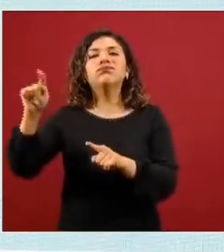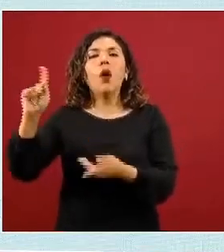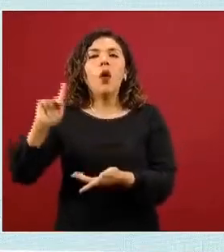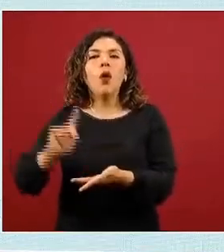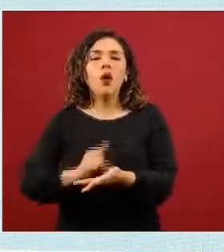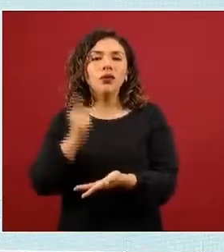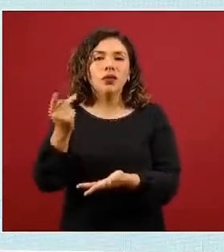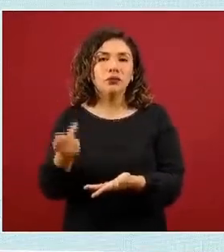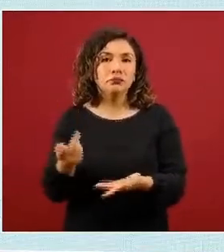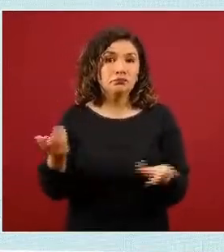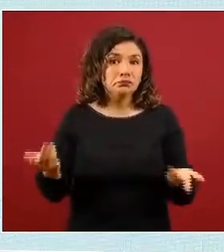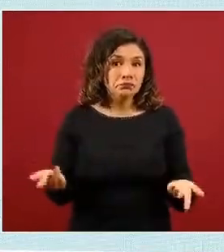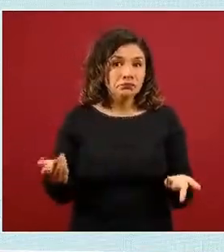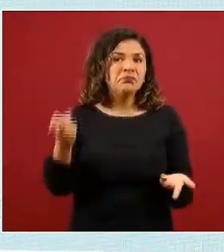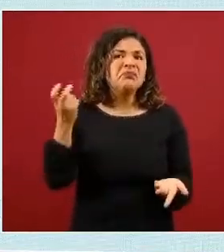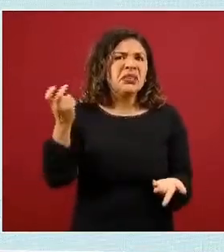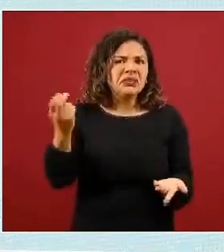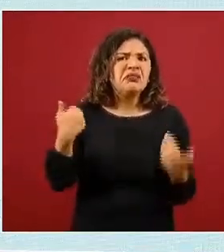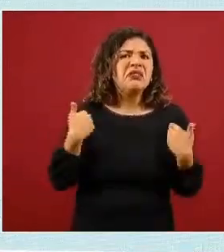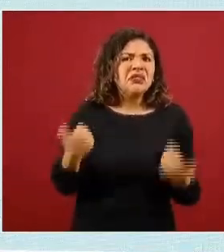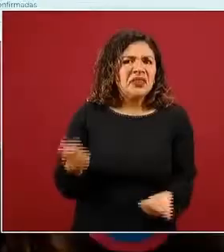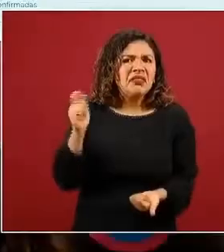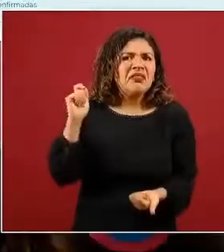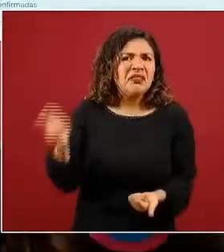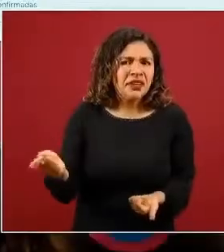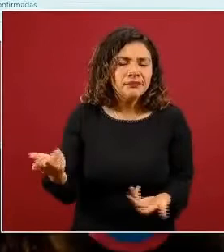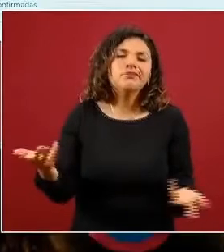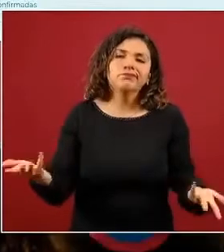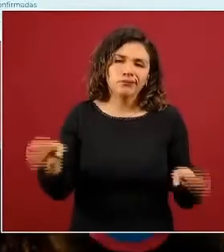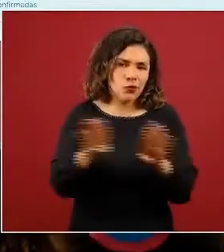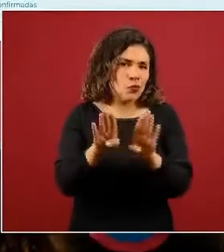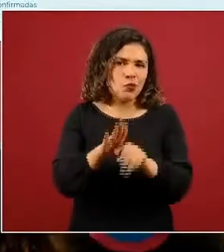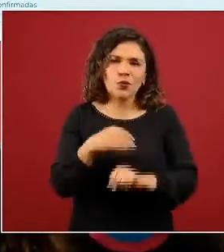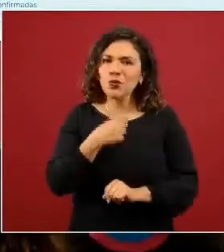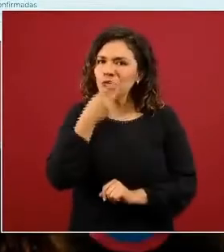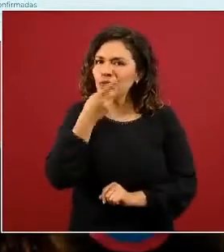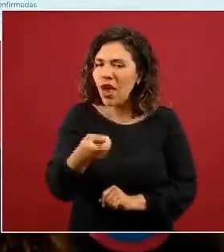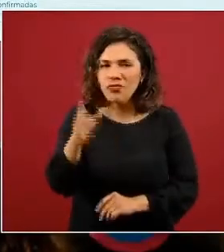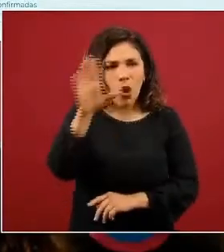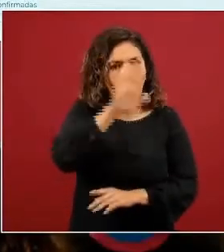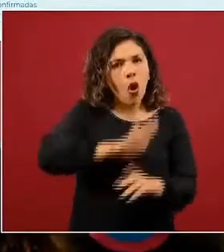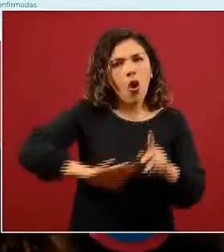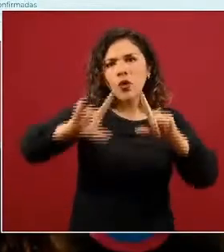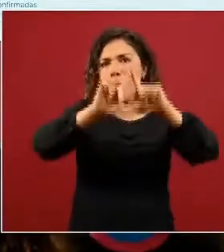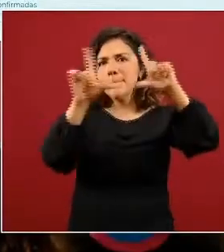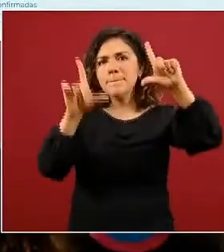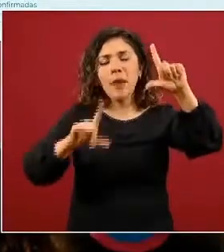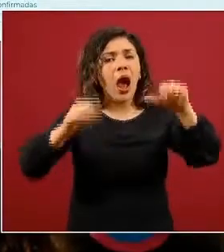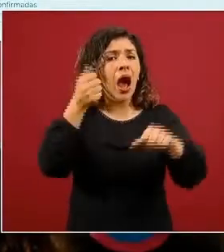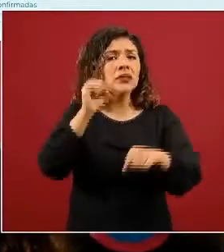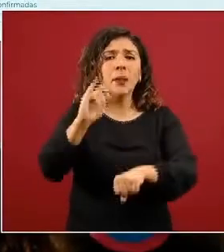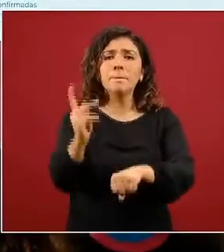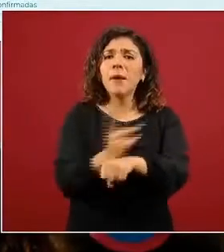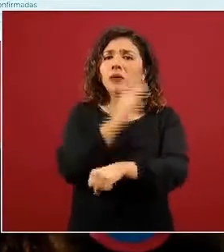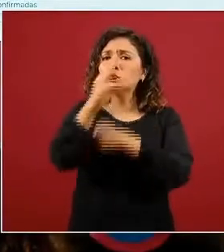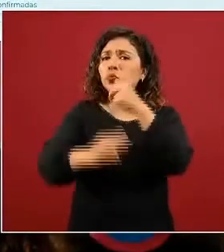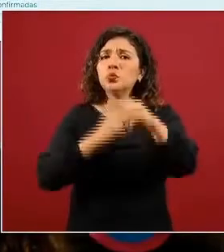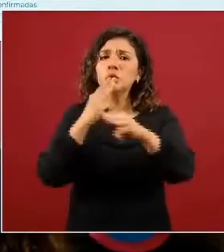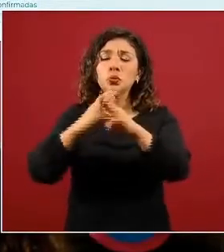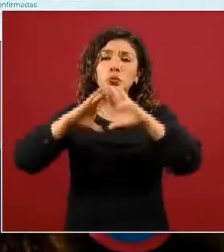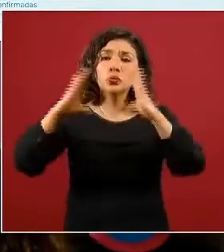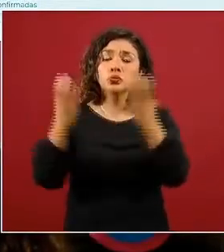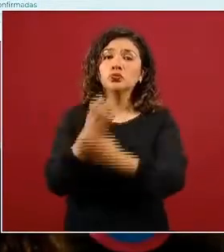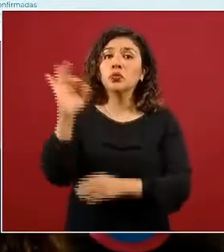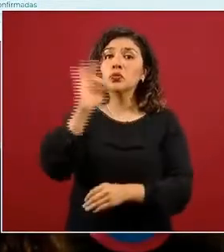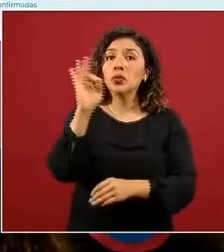ascenso. ¿Cuál es la explicación de esto? Lo que hemos dicho para todo el país y que ha ocurrido en todo el mundo, en el momento en que